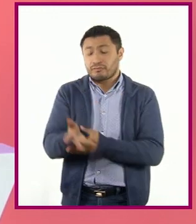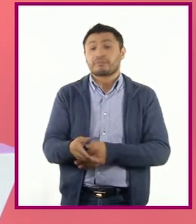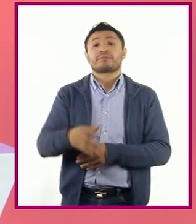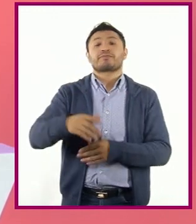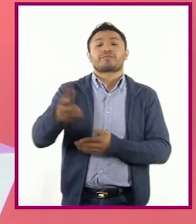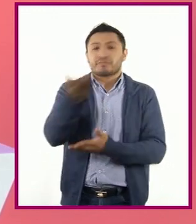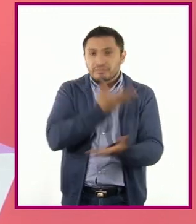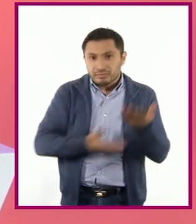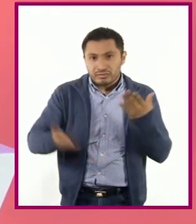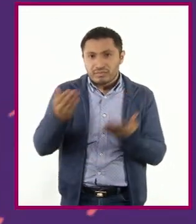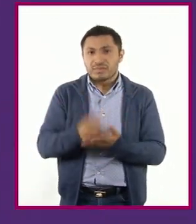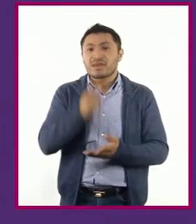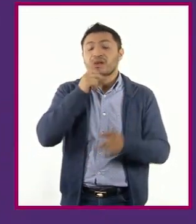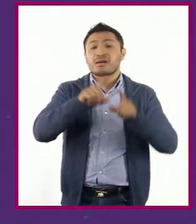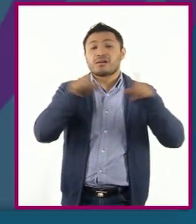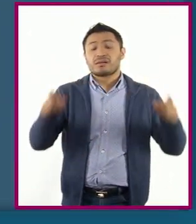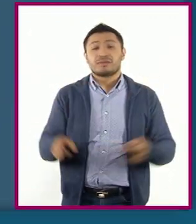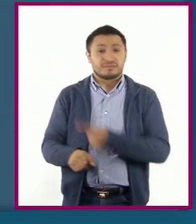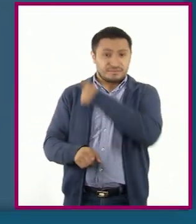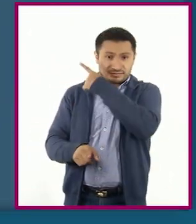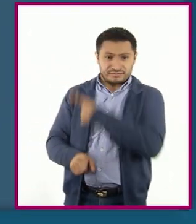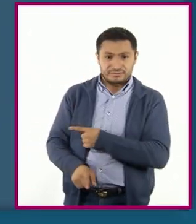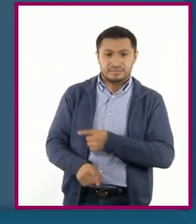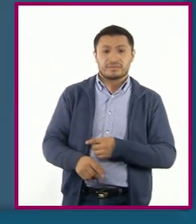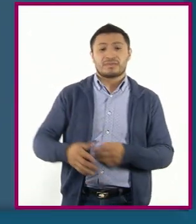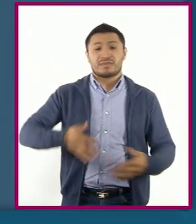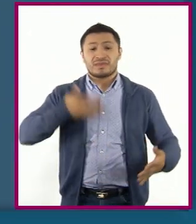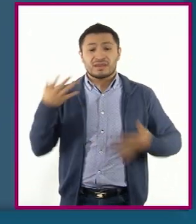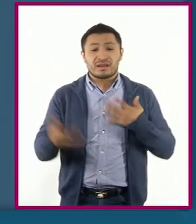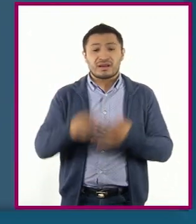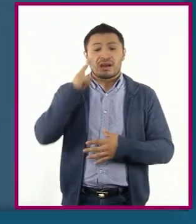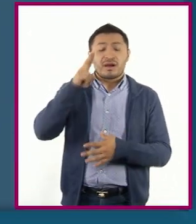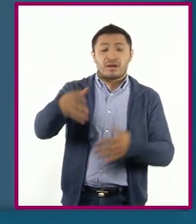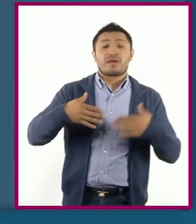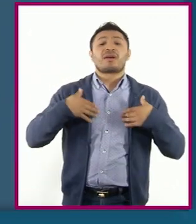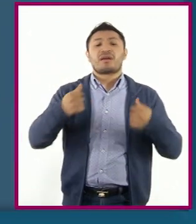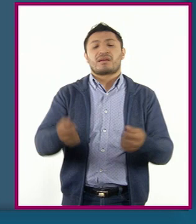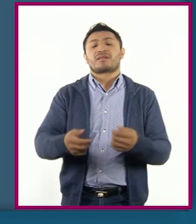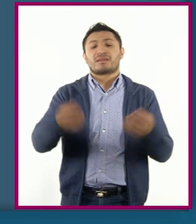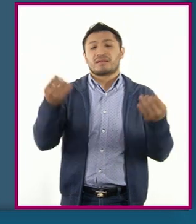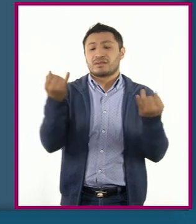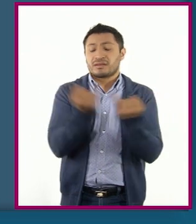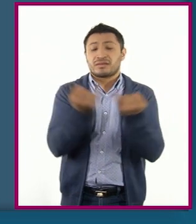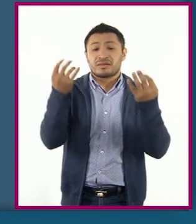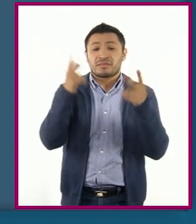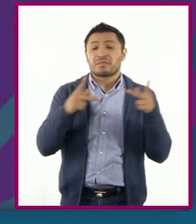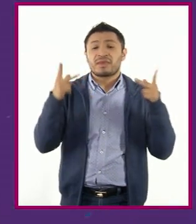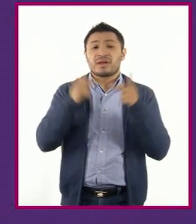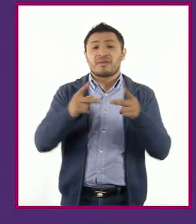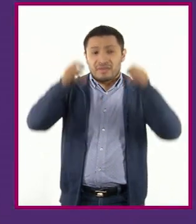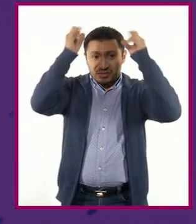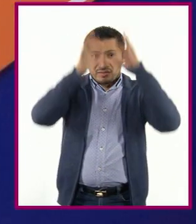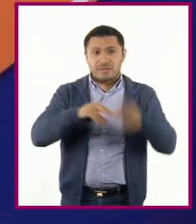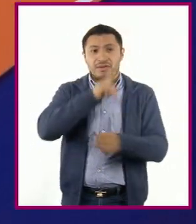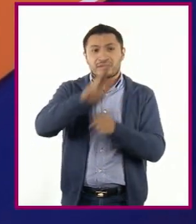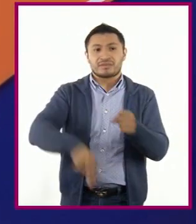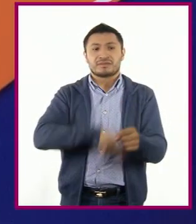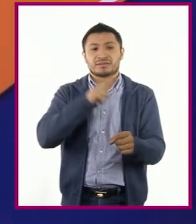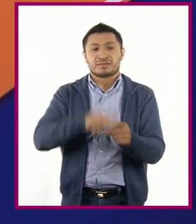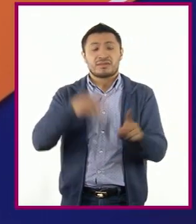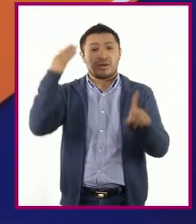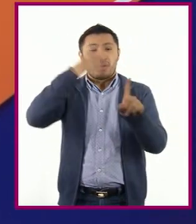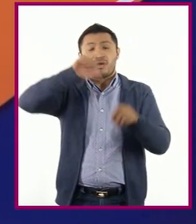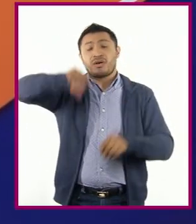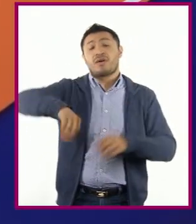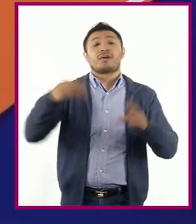la siguiente frase de Albert Einstein. La alegría de ver y entender es el más perfecto don de la naturaleza. El propósito